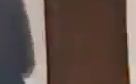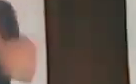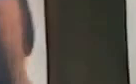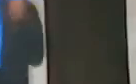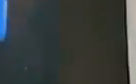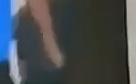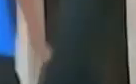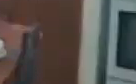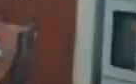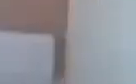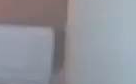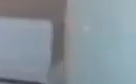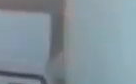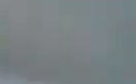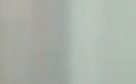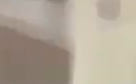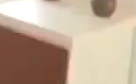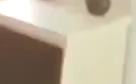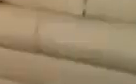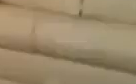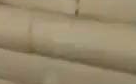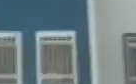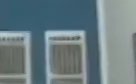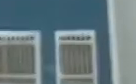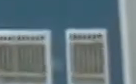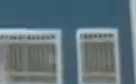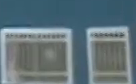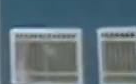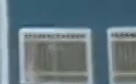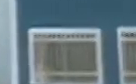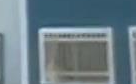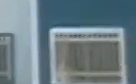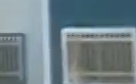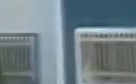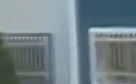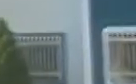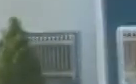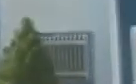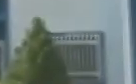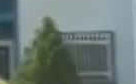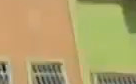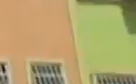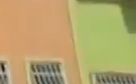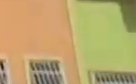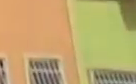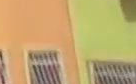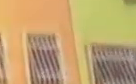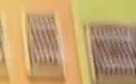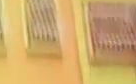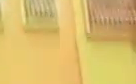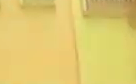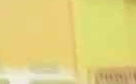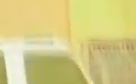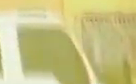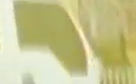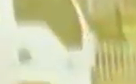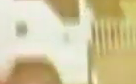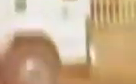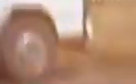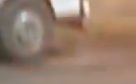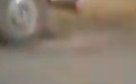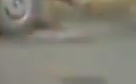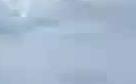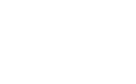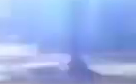que el pueblo viva en las más dignas de las condiciones. Este aplauso para Barrio Tricolor, Barrio Nuevo,